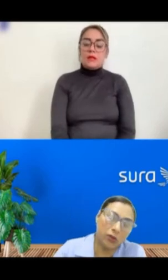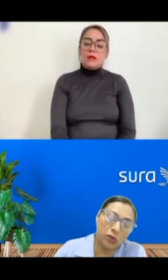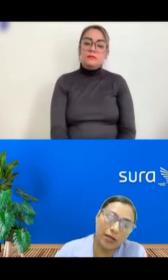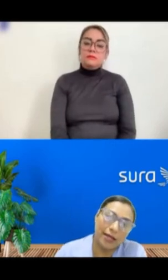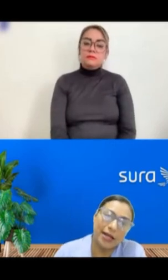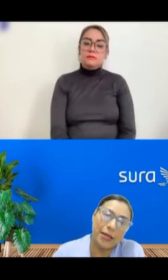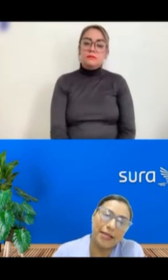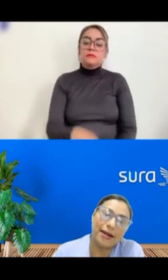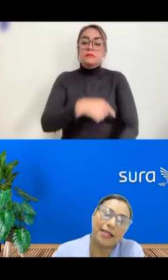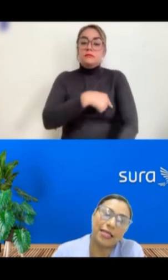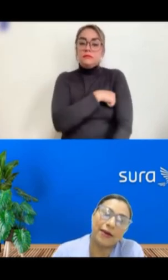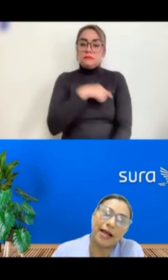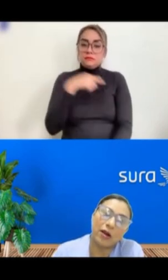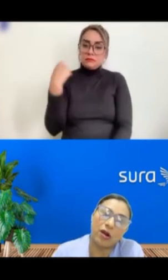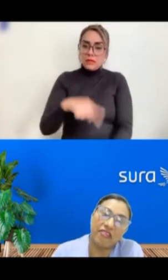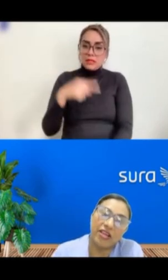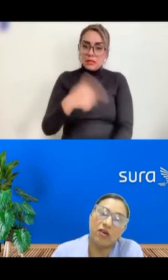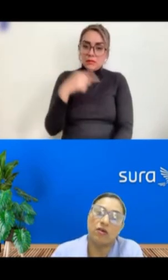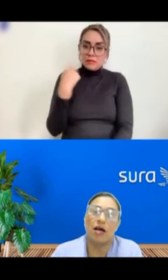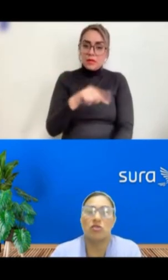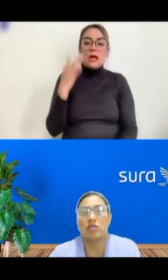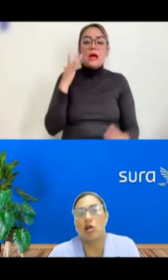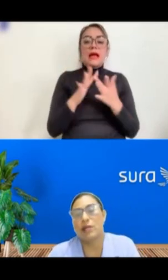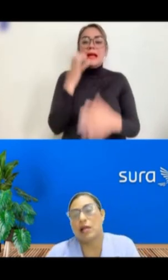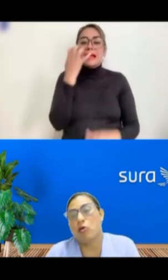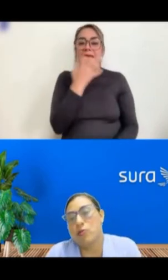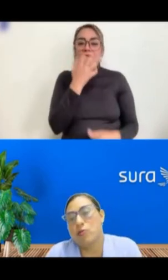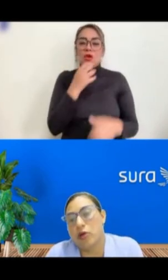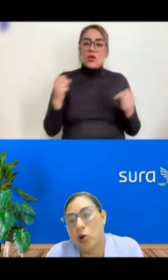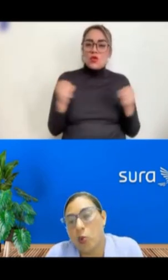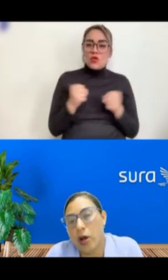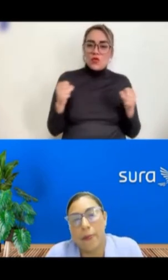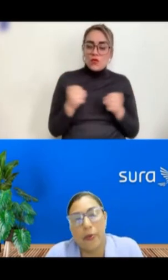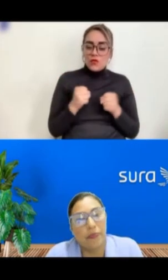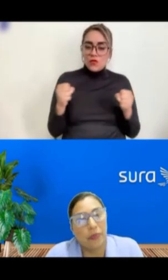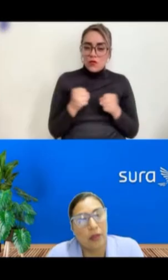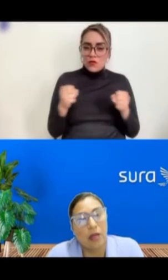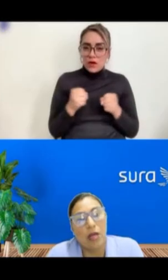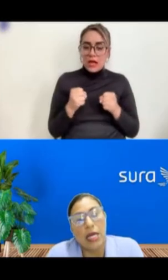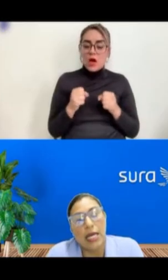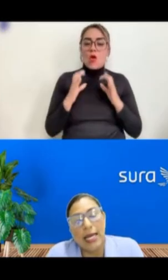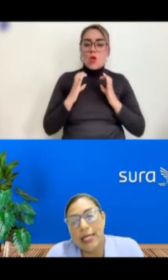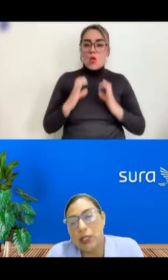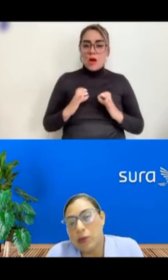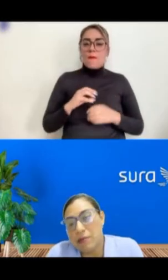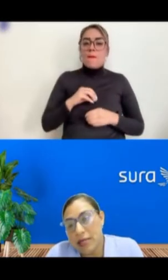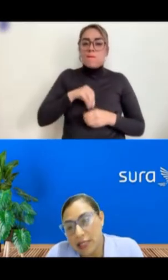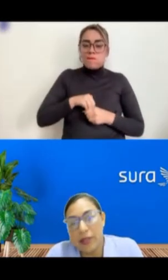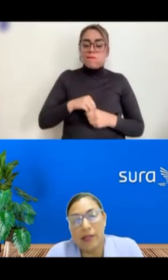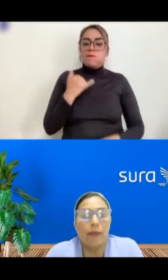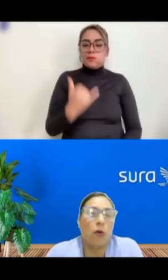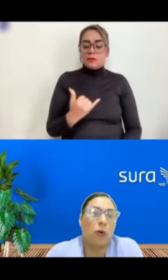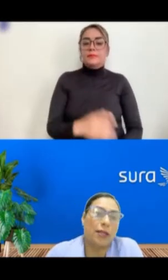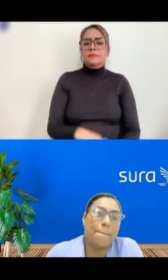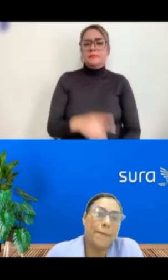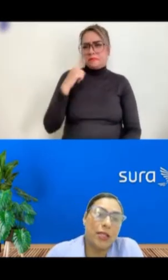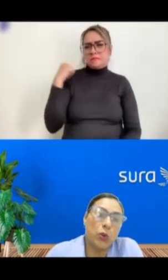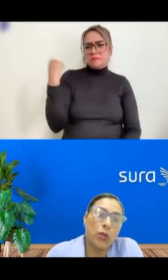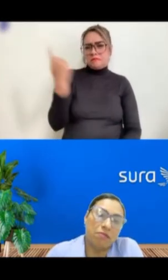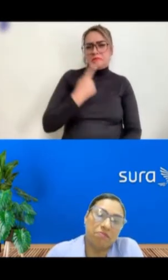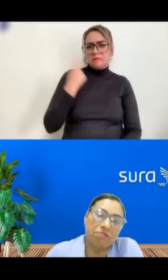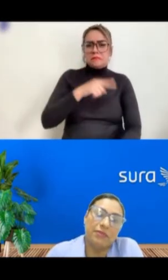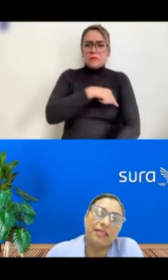La temperatura es la medida relativa del calor a frío asociado al metabolismo del cuerpo. Normalmente pues tenemos